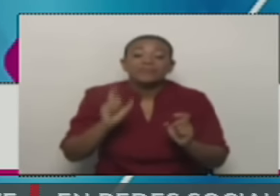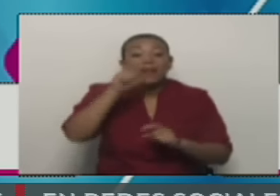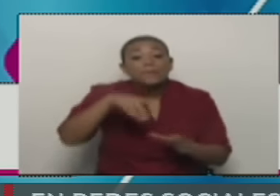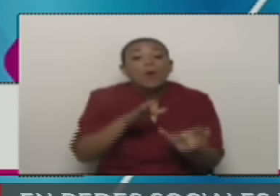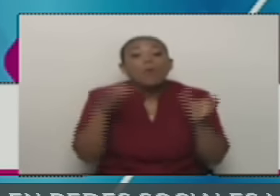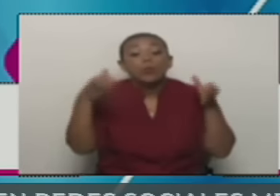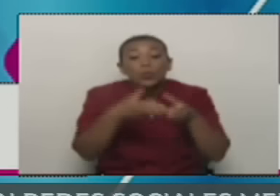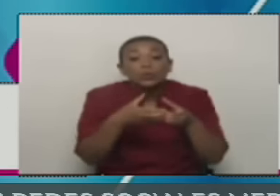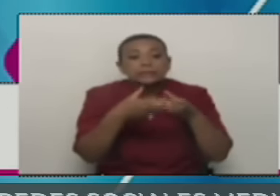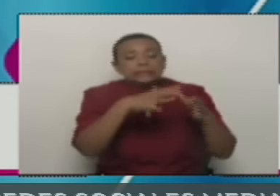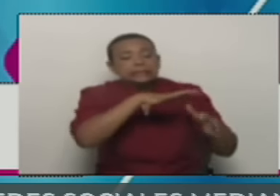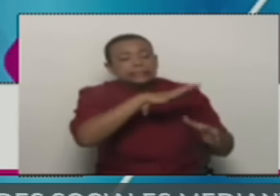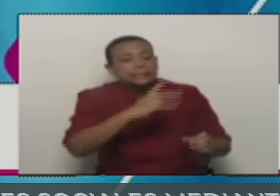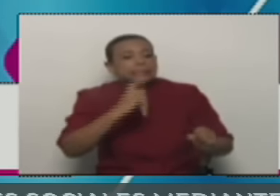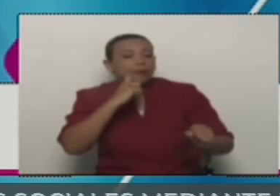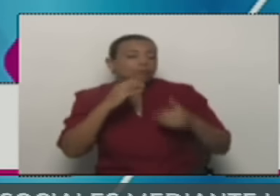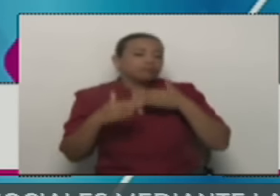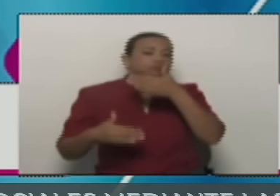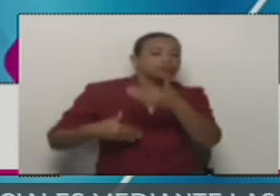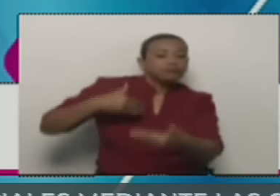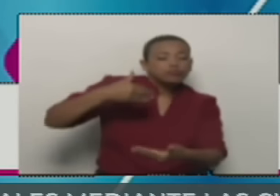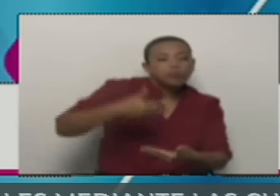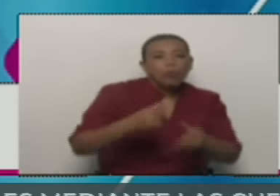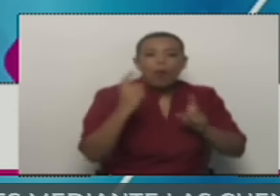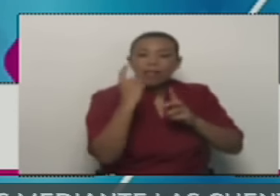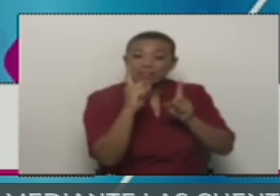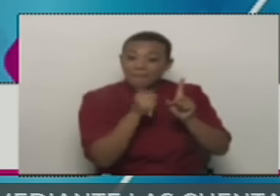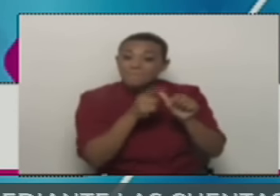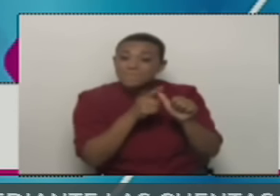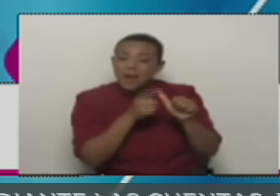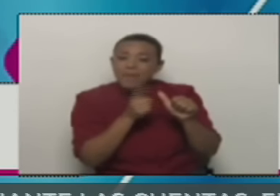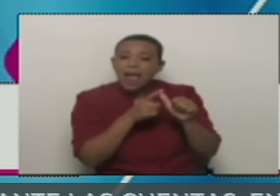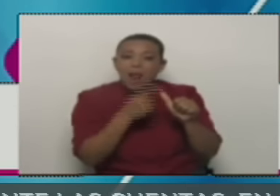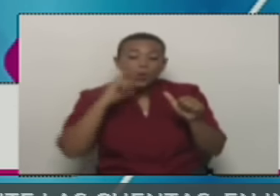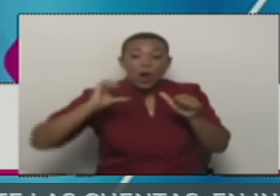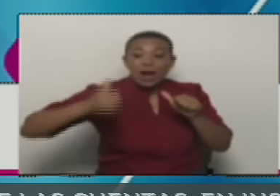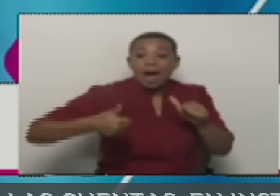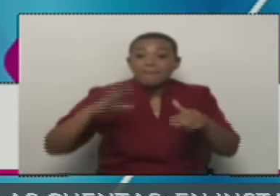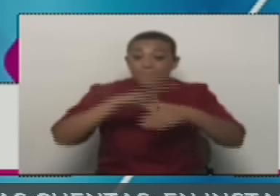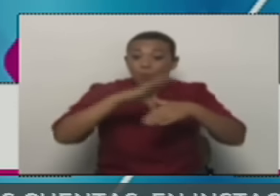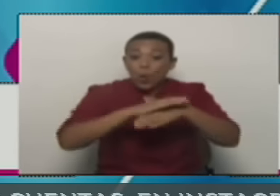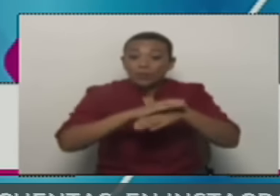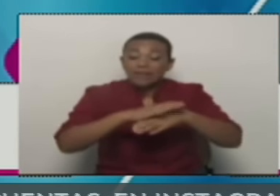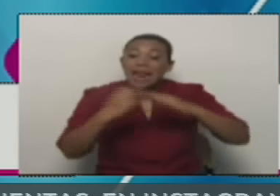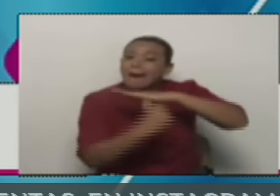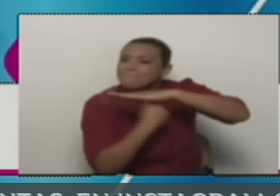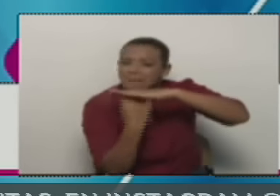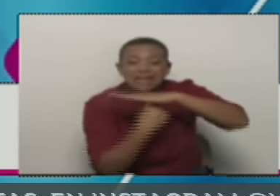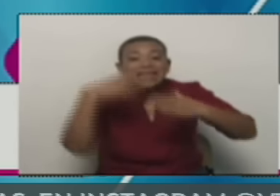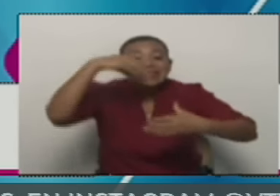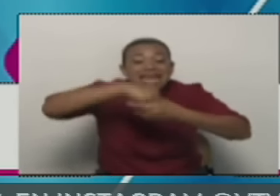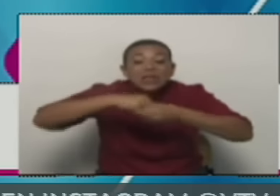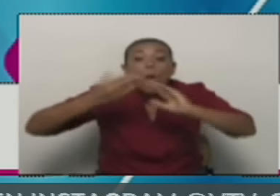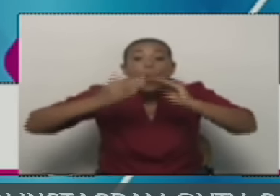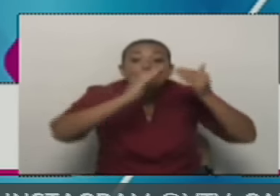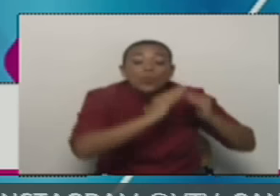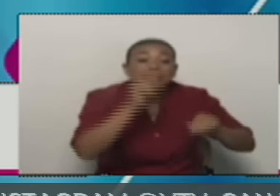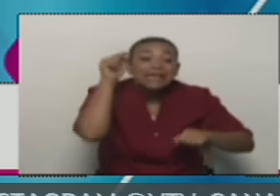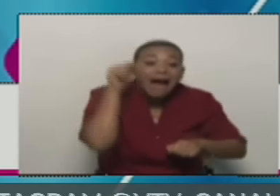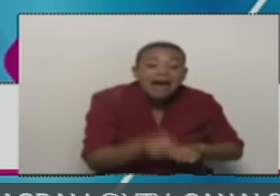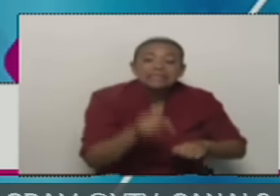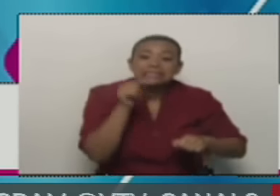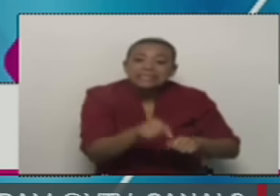unas oleadas. Desde el punto de vista de la discusión, la primera de ellas tiene la que arranca mañana, es a nivel de las bases, es a nivel de las comunidades,